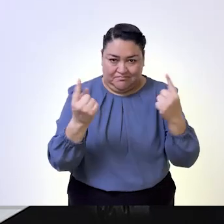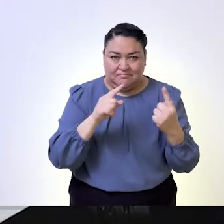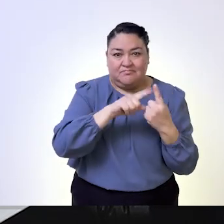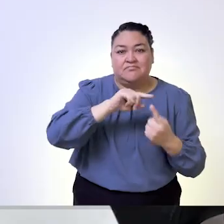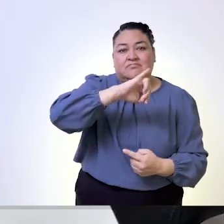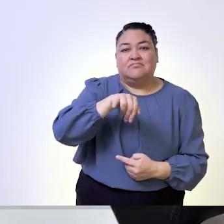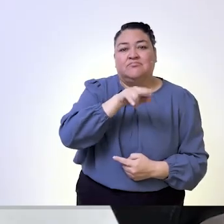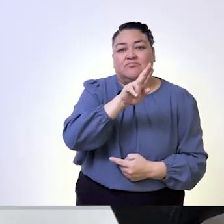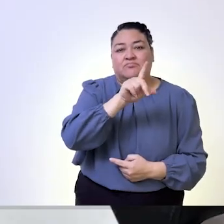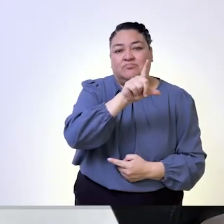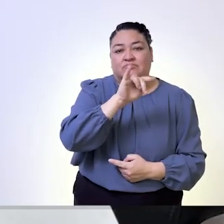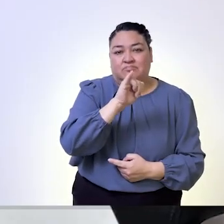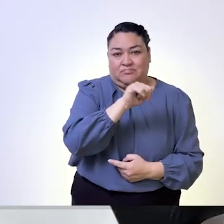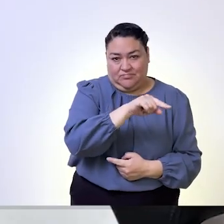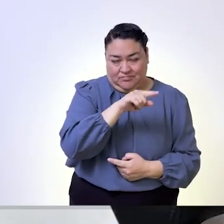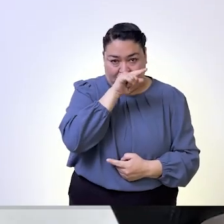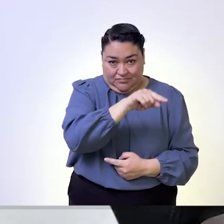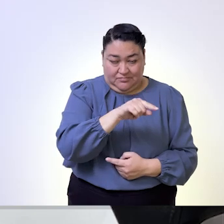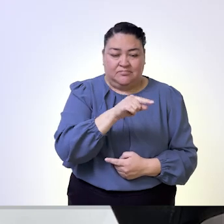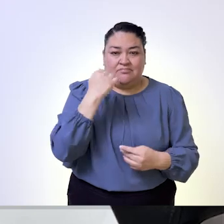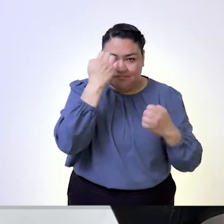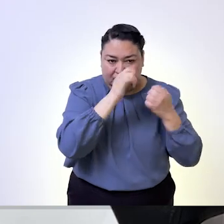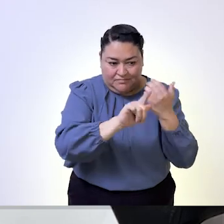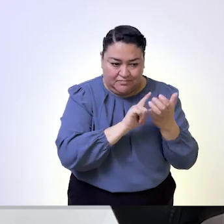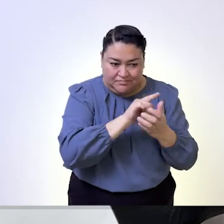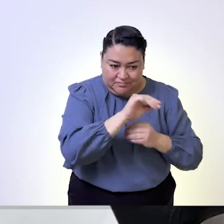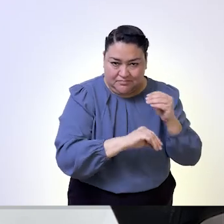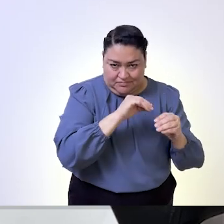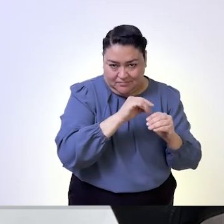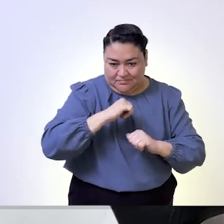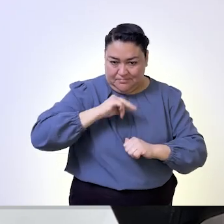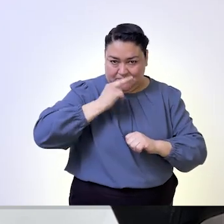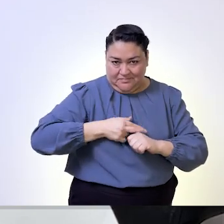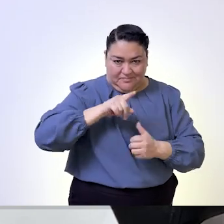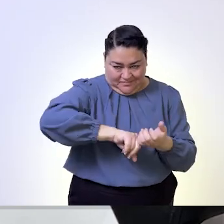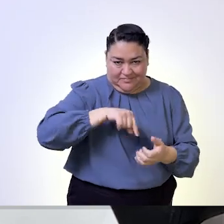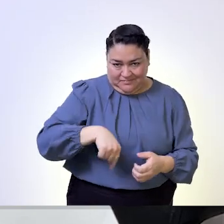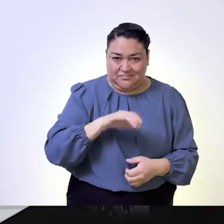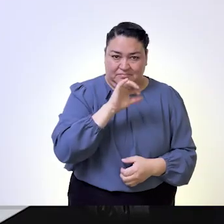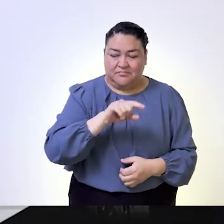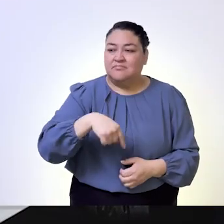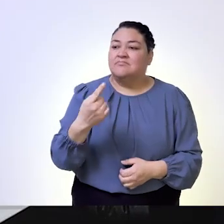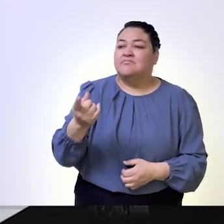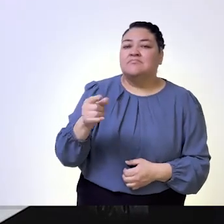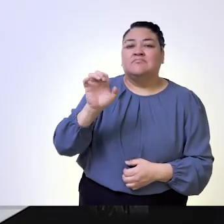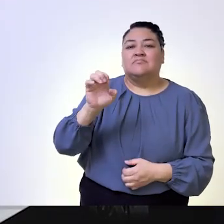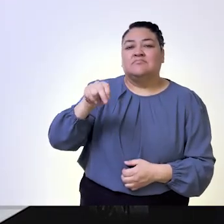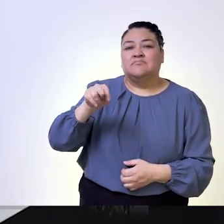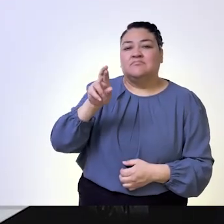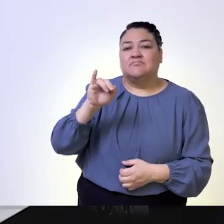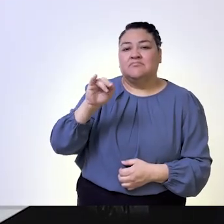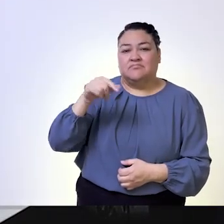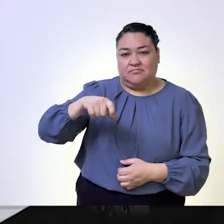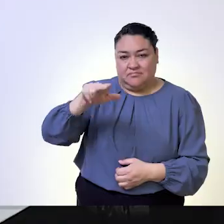invitadas, a Julia Marcela Suárez Cabrera, que es la directora de Análisis Legislativo y Asuntos Internacionales, y a Enrique